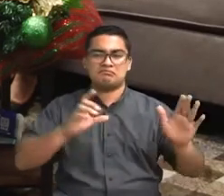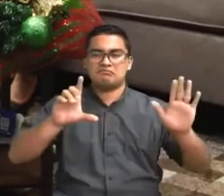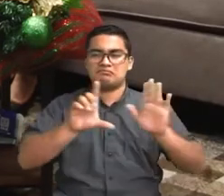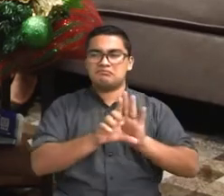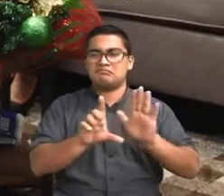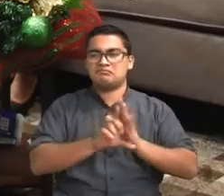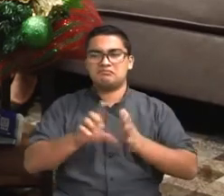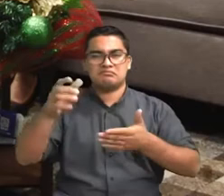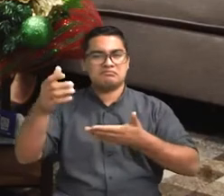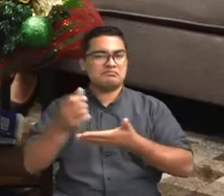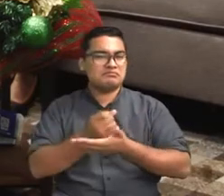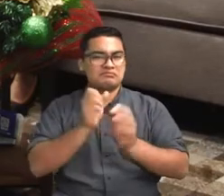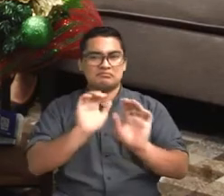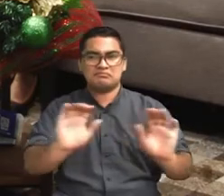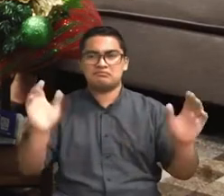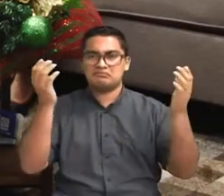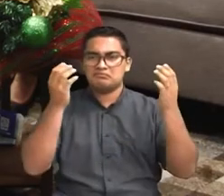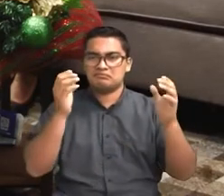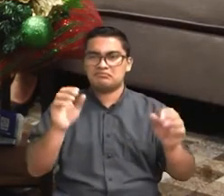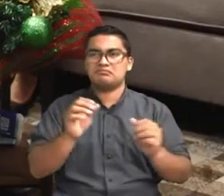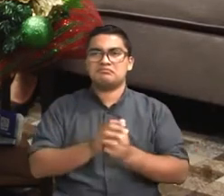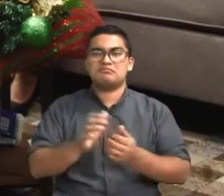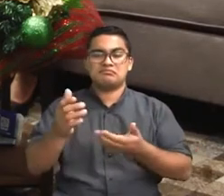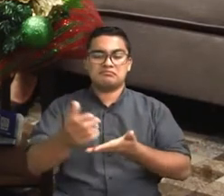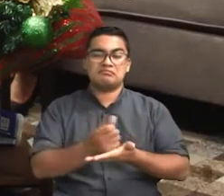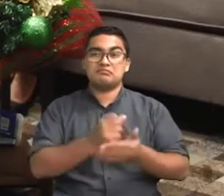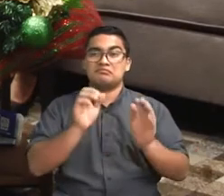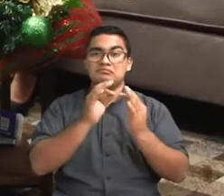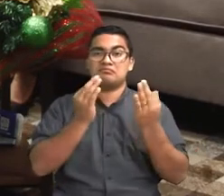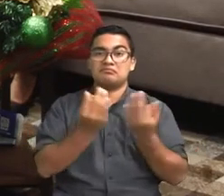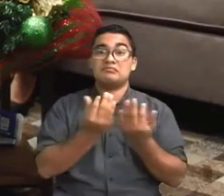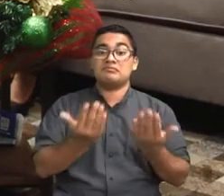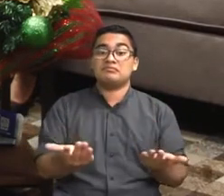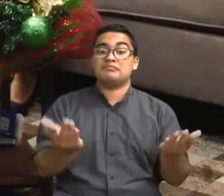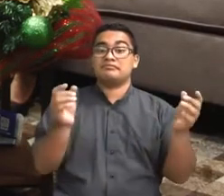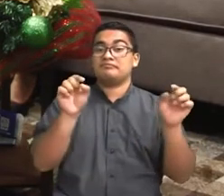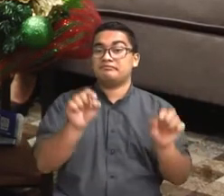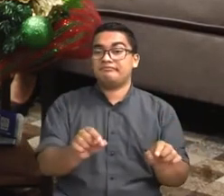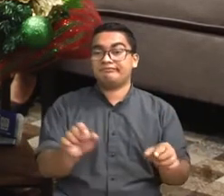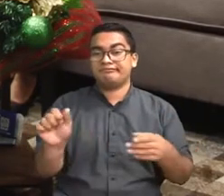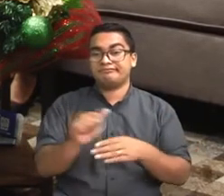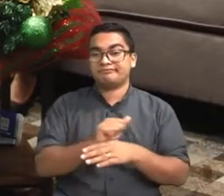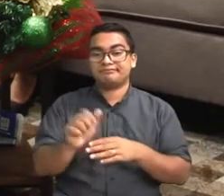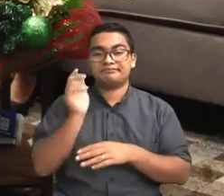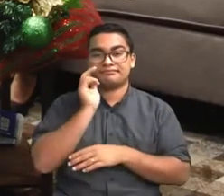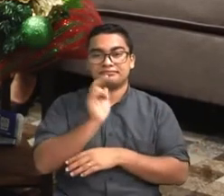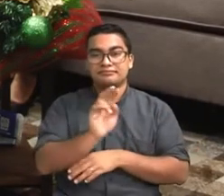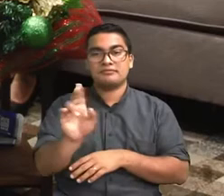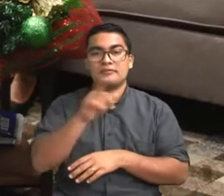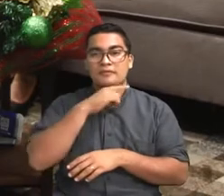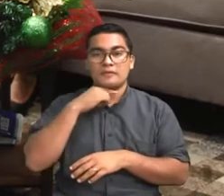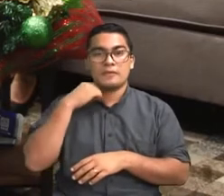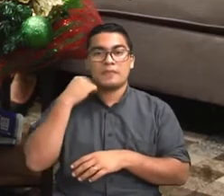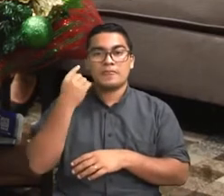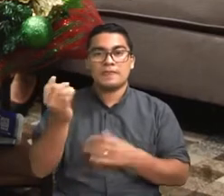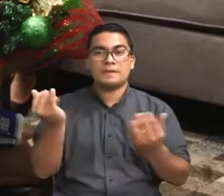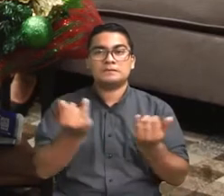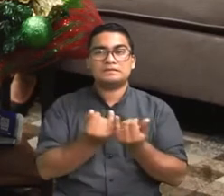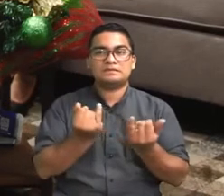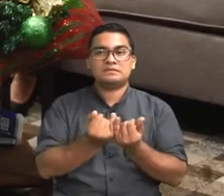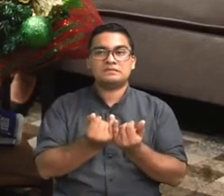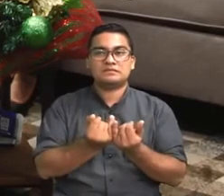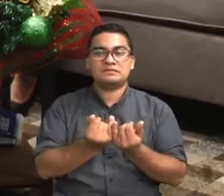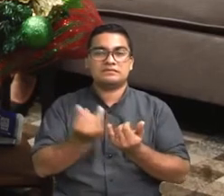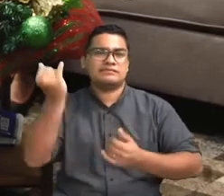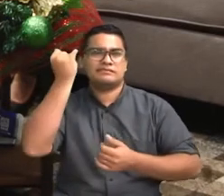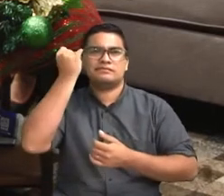en el Código de la Niñez, en el Código de la Familia, pero que ahora lo vemos en la práctica. O sea, que es una realidad, que no es